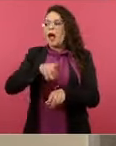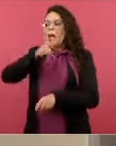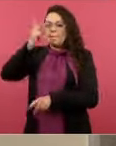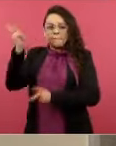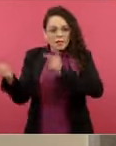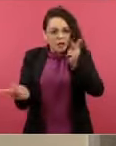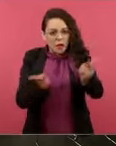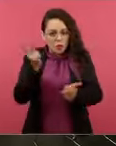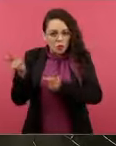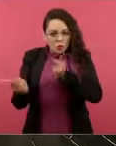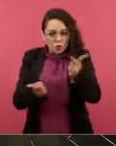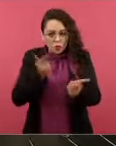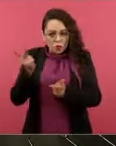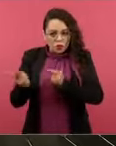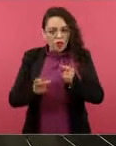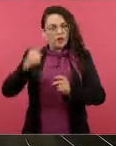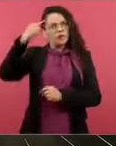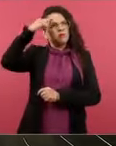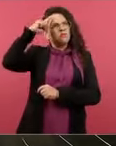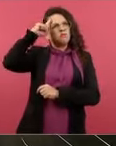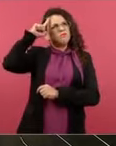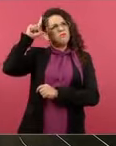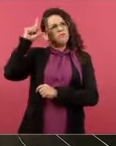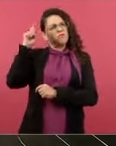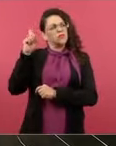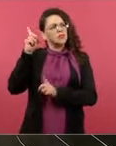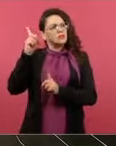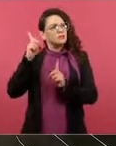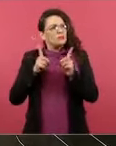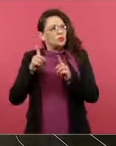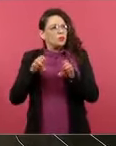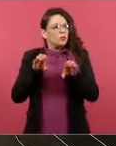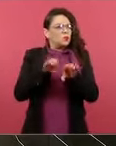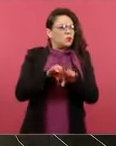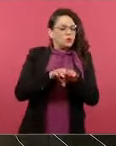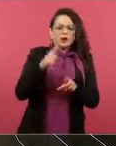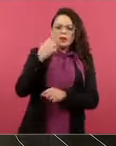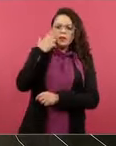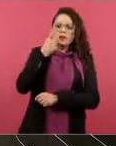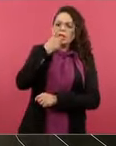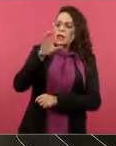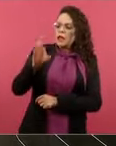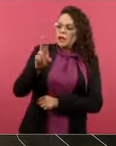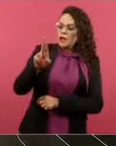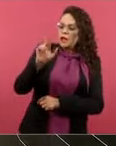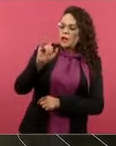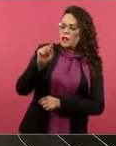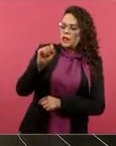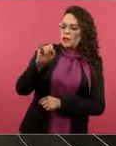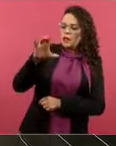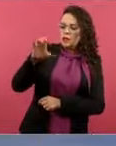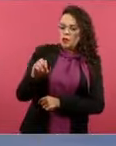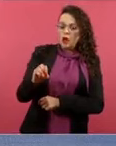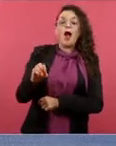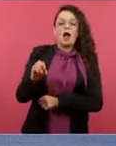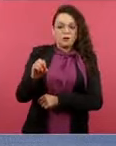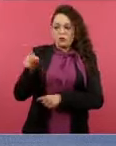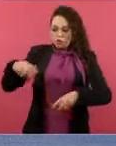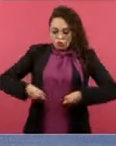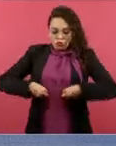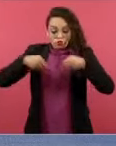intereses a partir de preguntas y ser crítico es cuestionar la realidad en la que viven tanto las niñas como